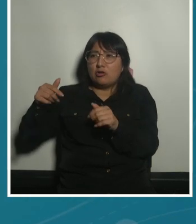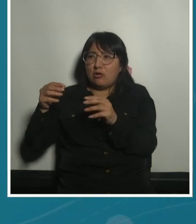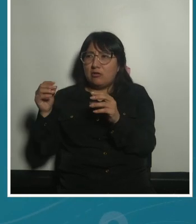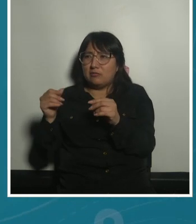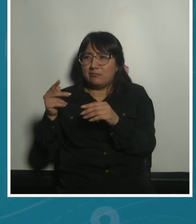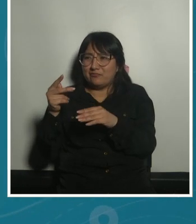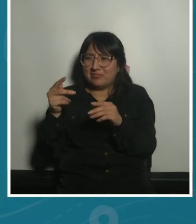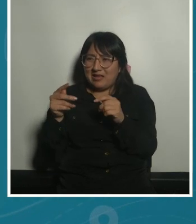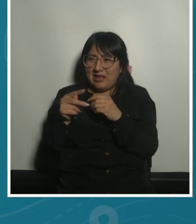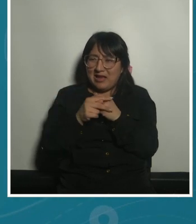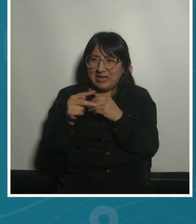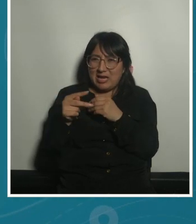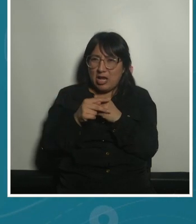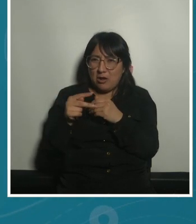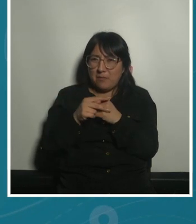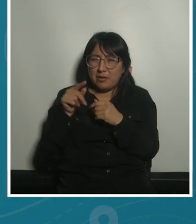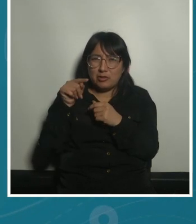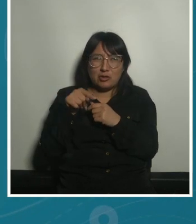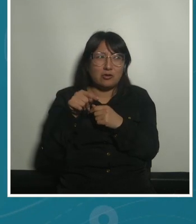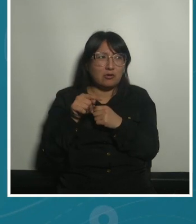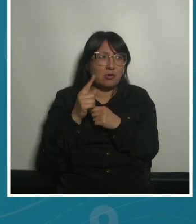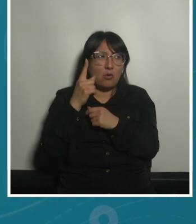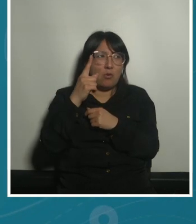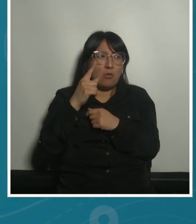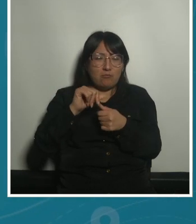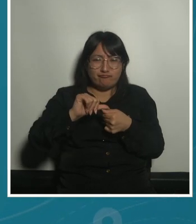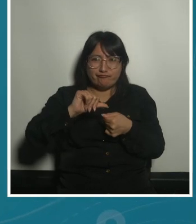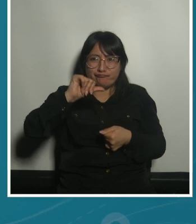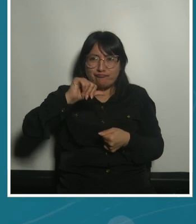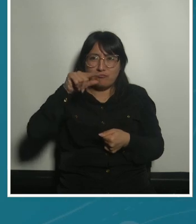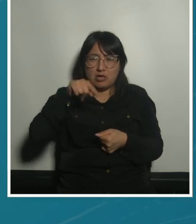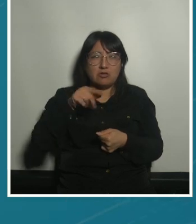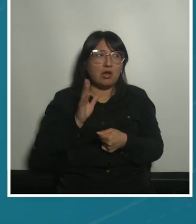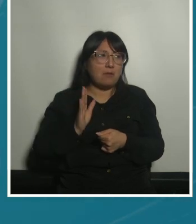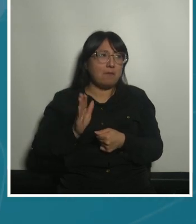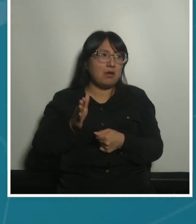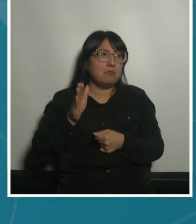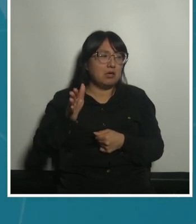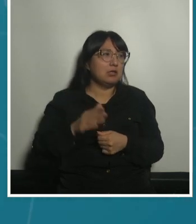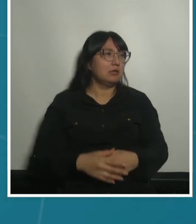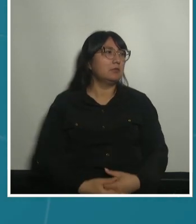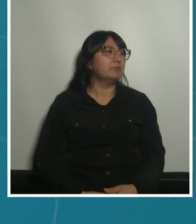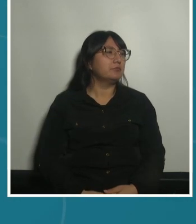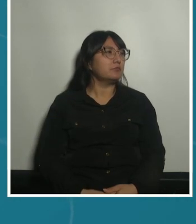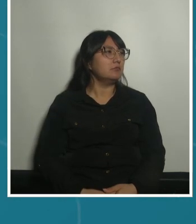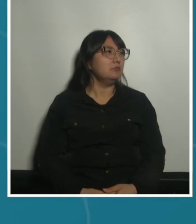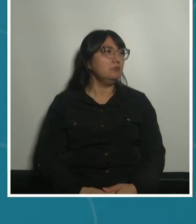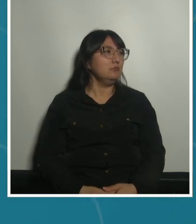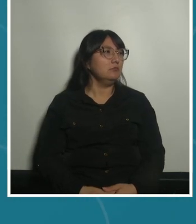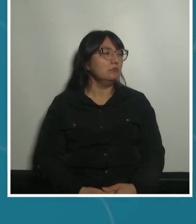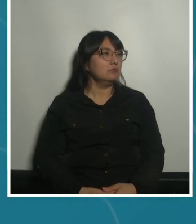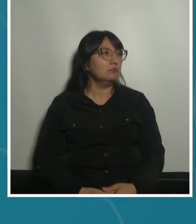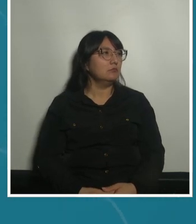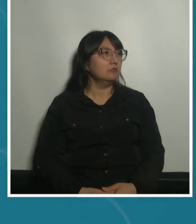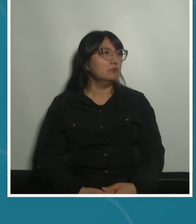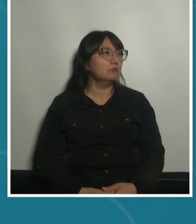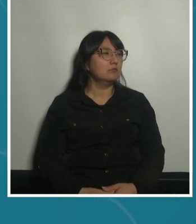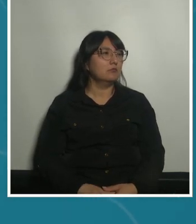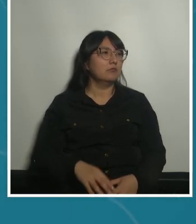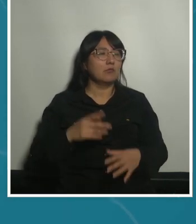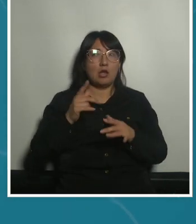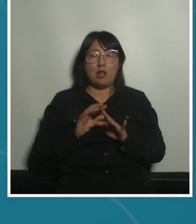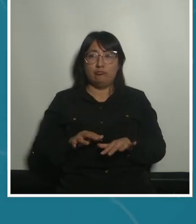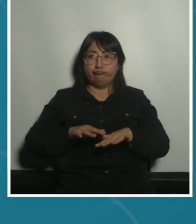con un espesor de por lo menos 1 metro, que quedó ahí permanente en los siguientes años. Las inundaciones